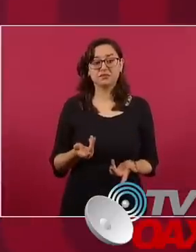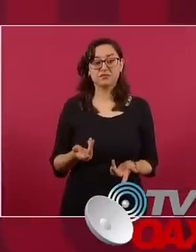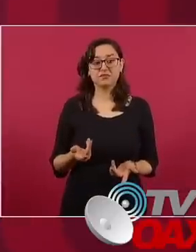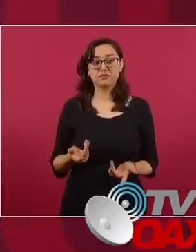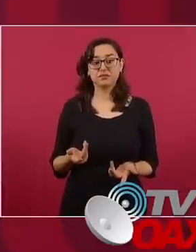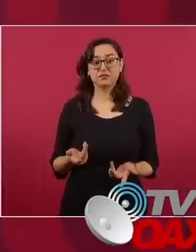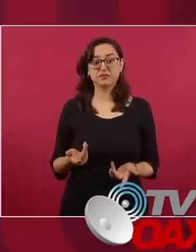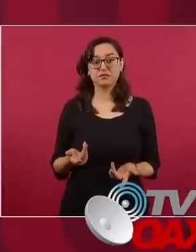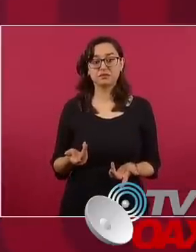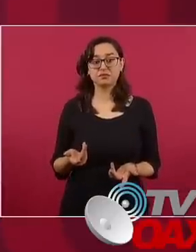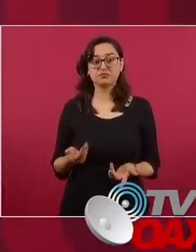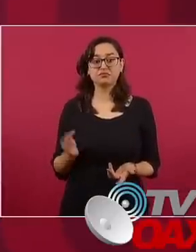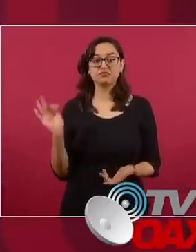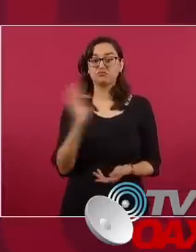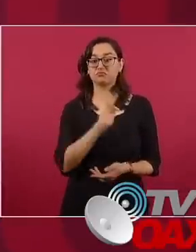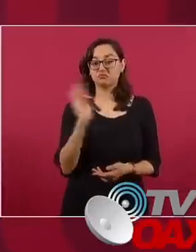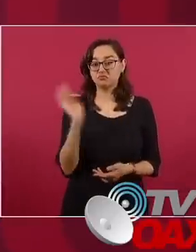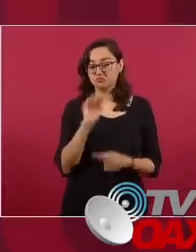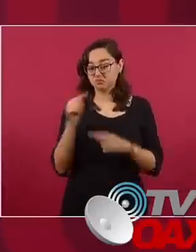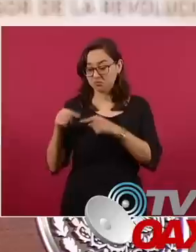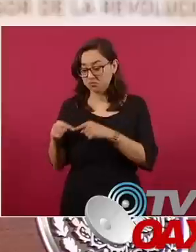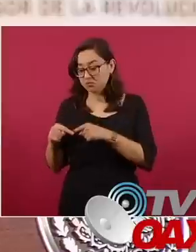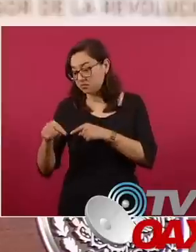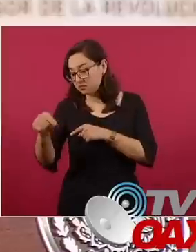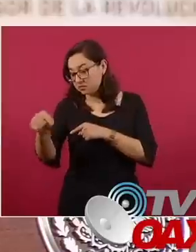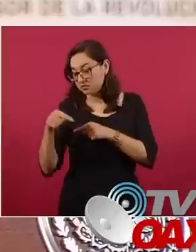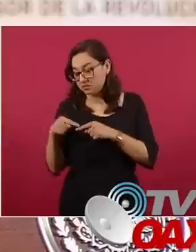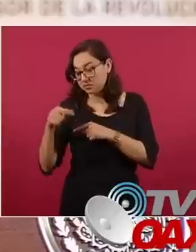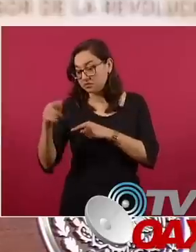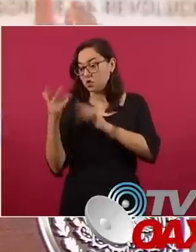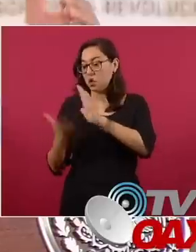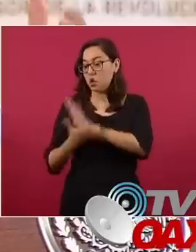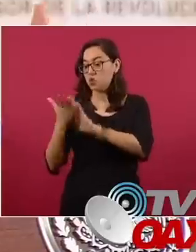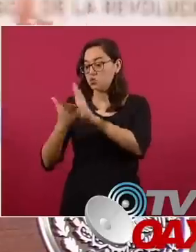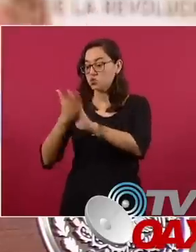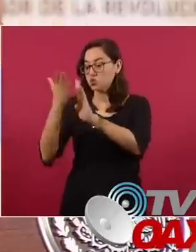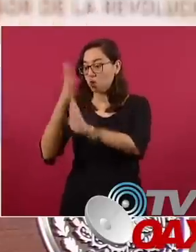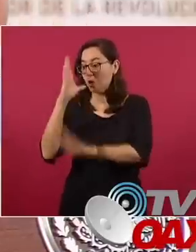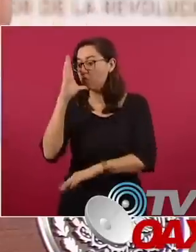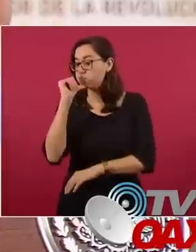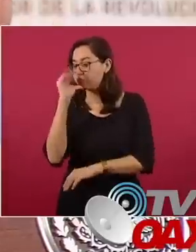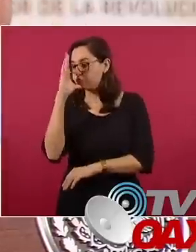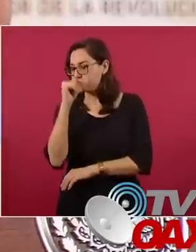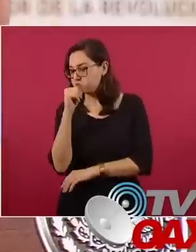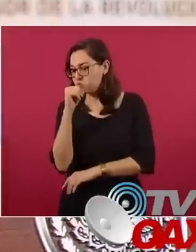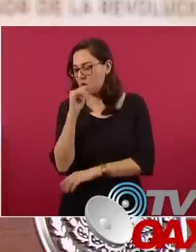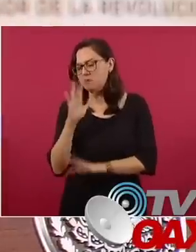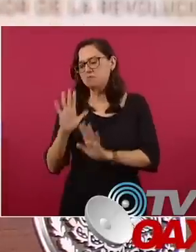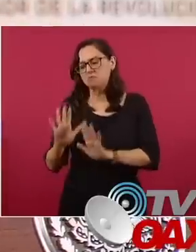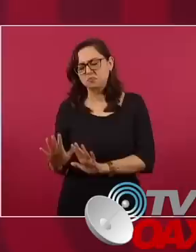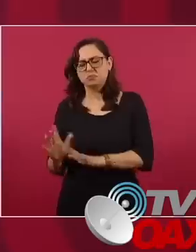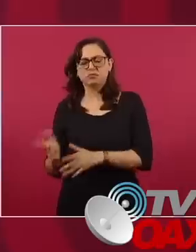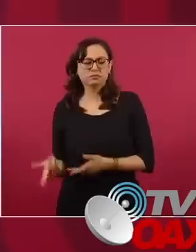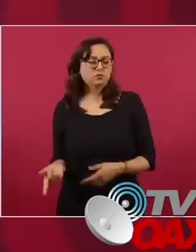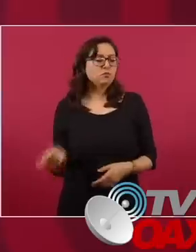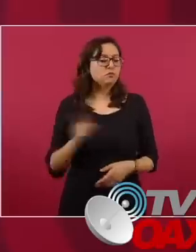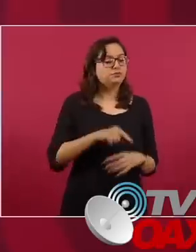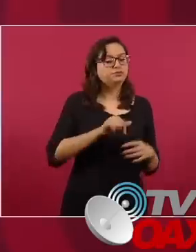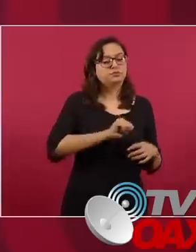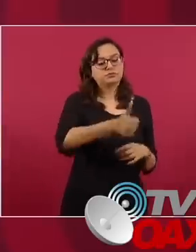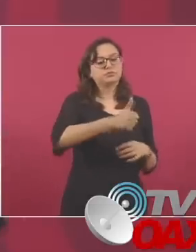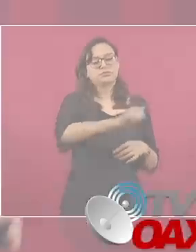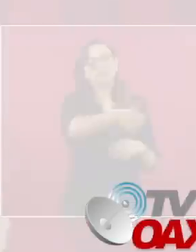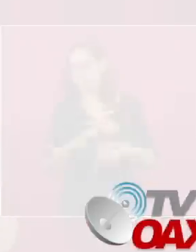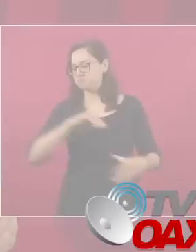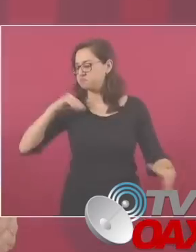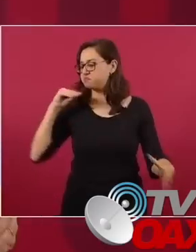aunque esté parada la obra, ahora vamos a reiniciar y a